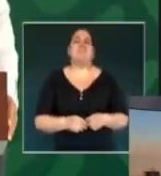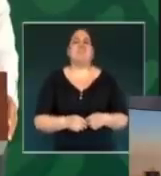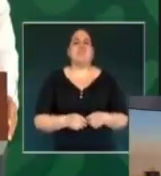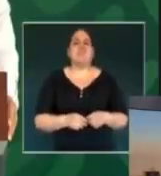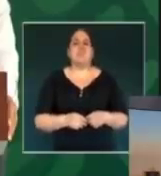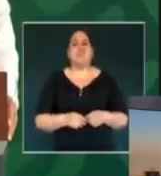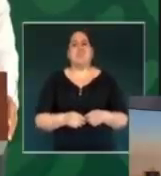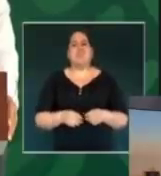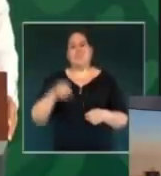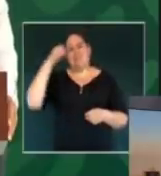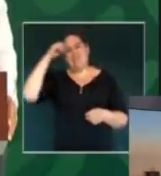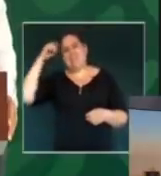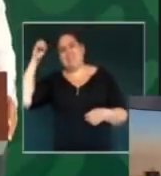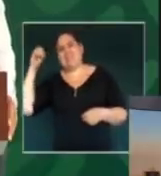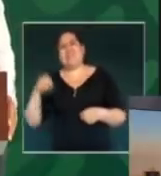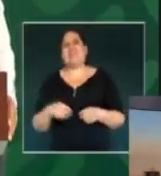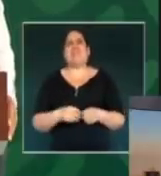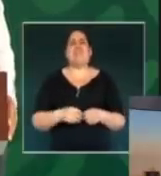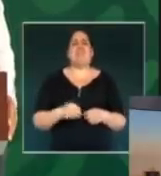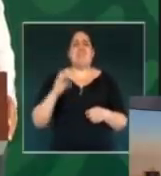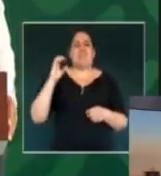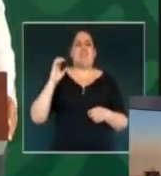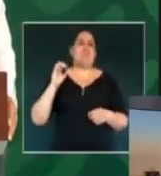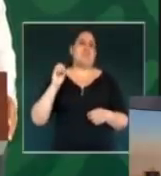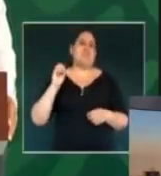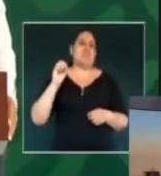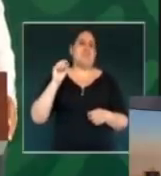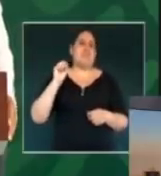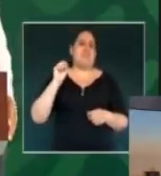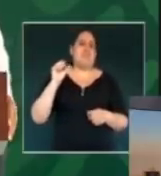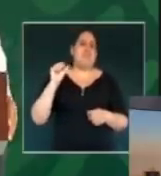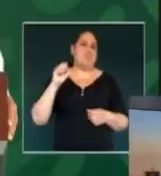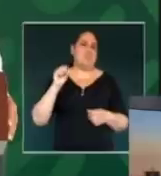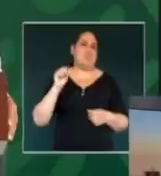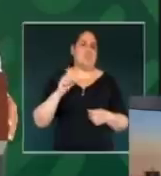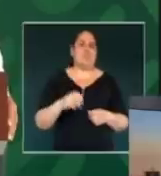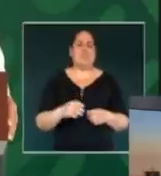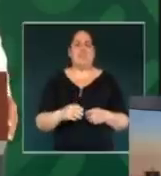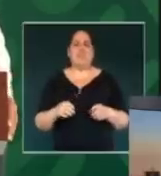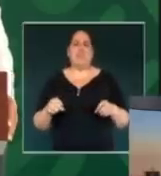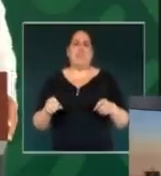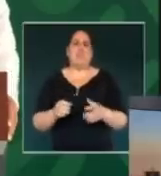se olvidan las cosas. Cuando comenzó la pandemia,